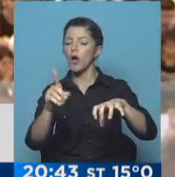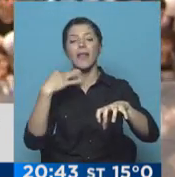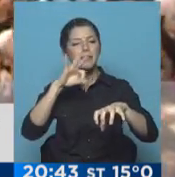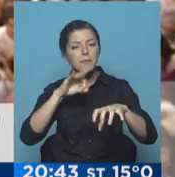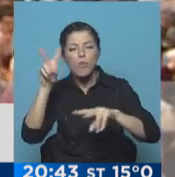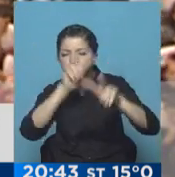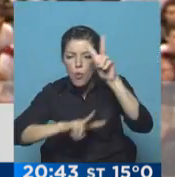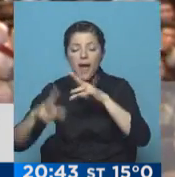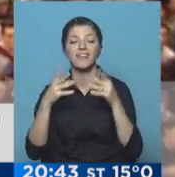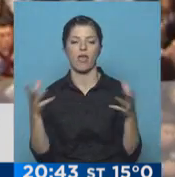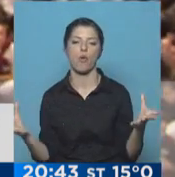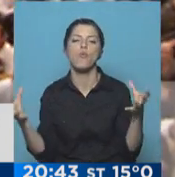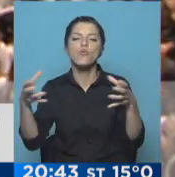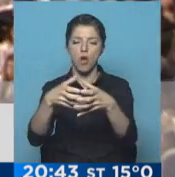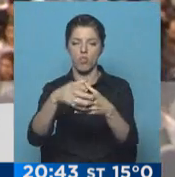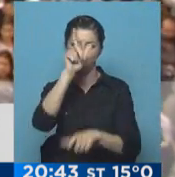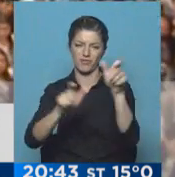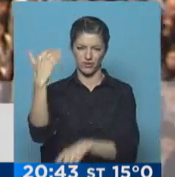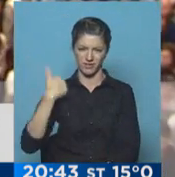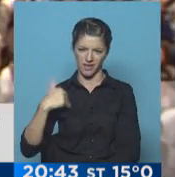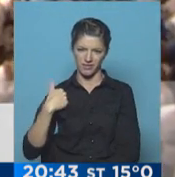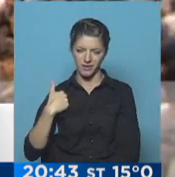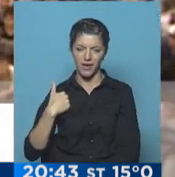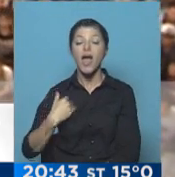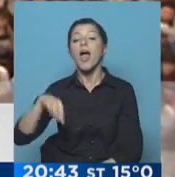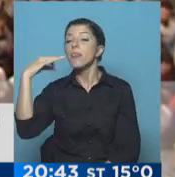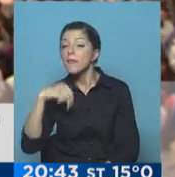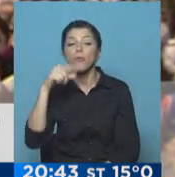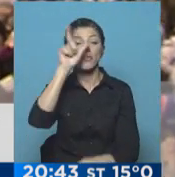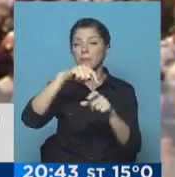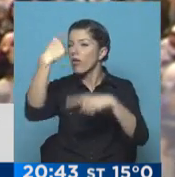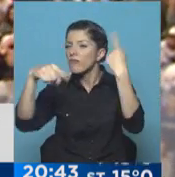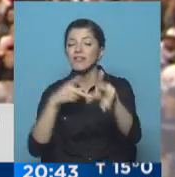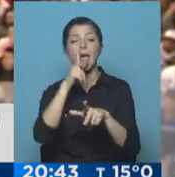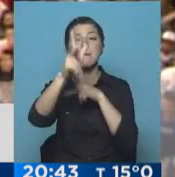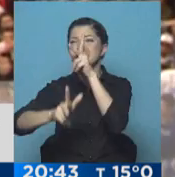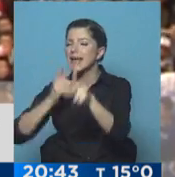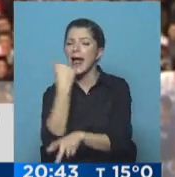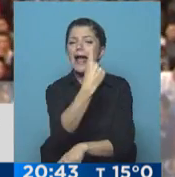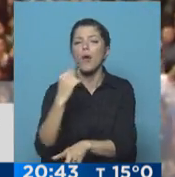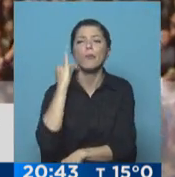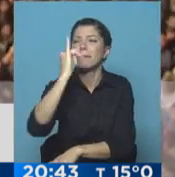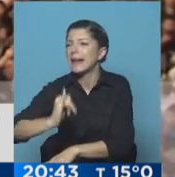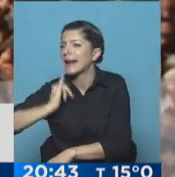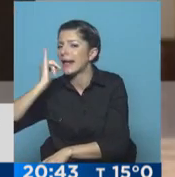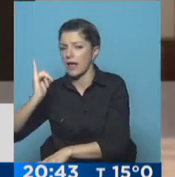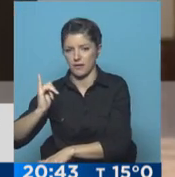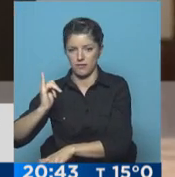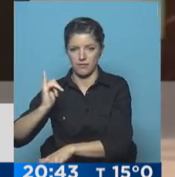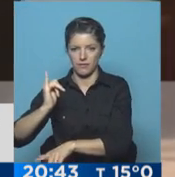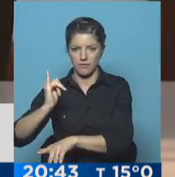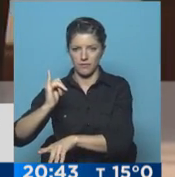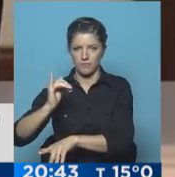unión entre los argentinos. Hay que explicarle a los argentinos, hay que explicarle a los argentinos lo que